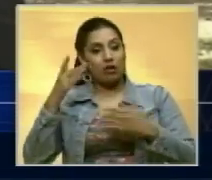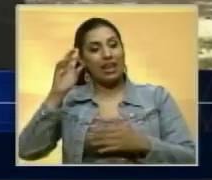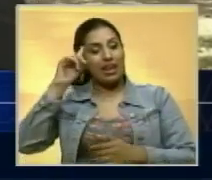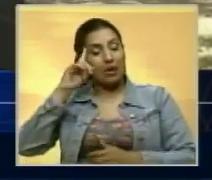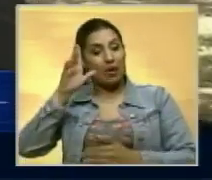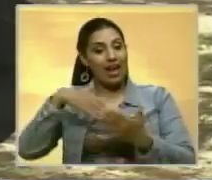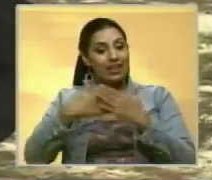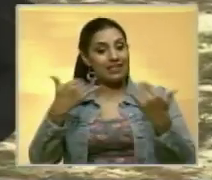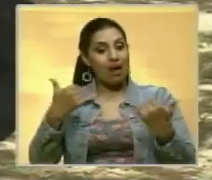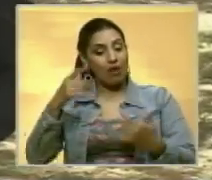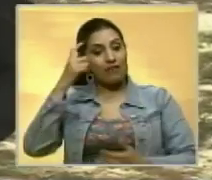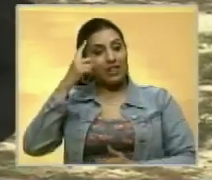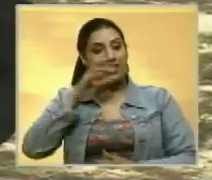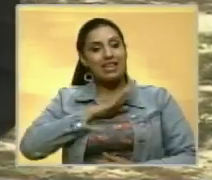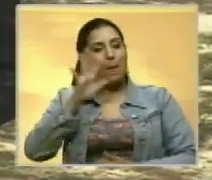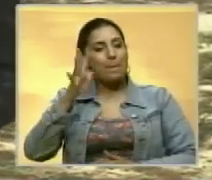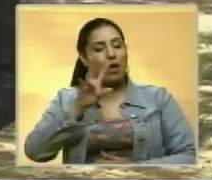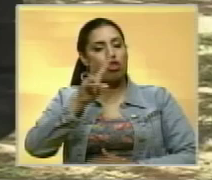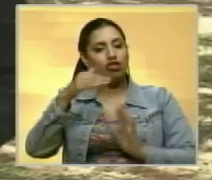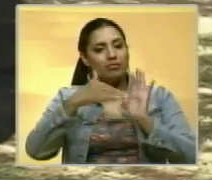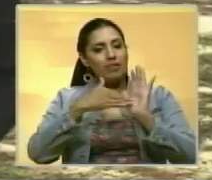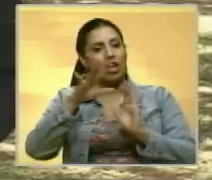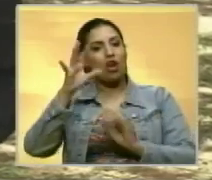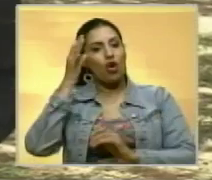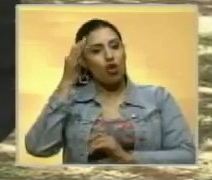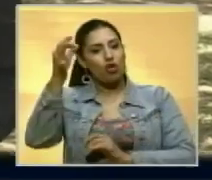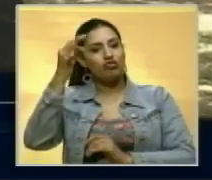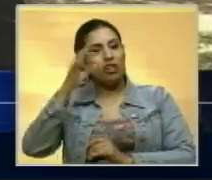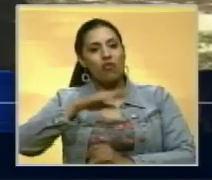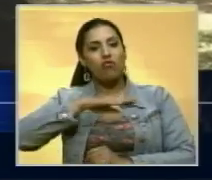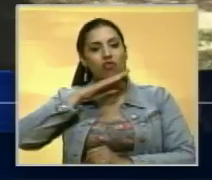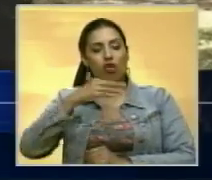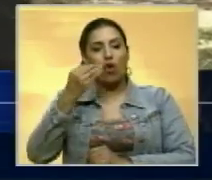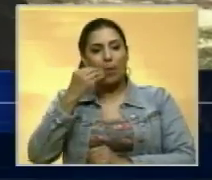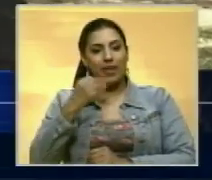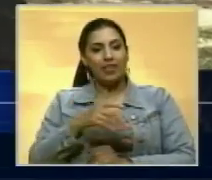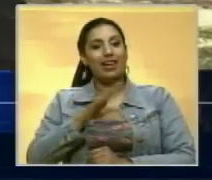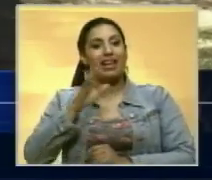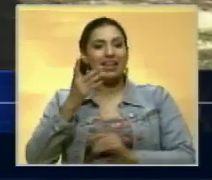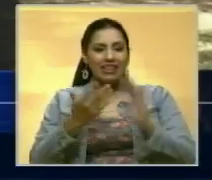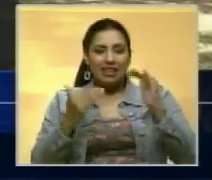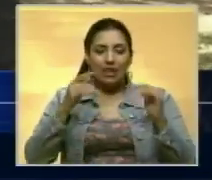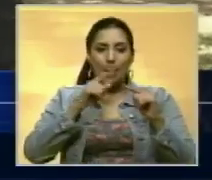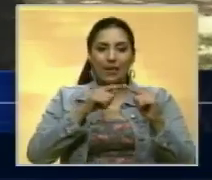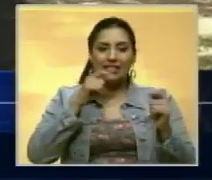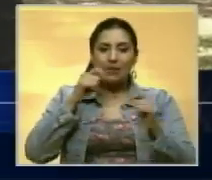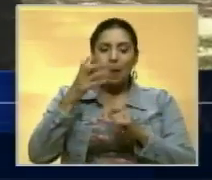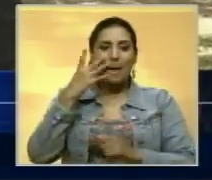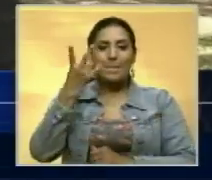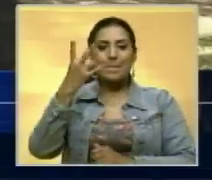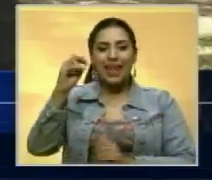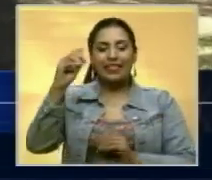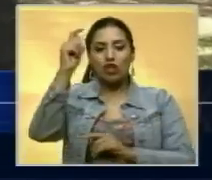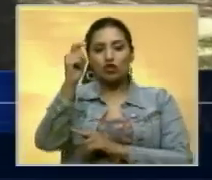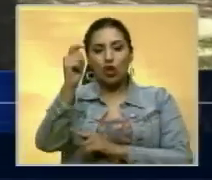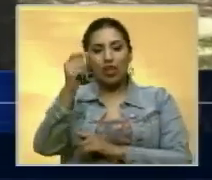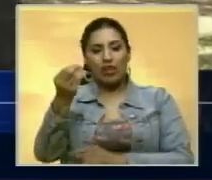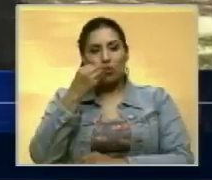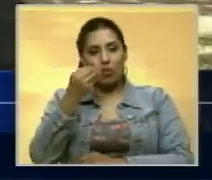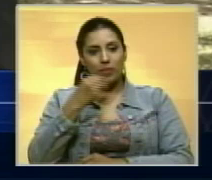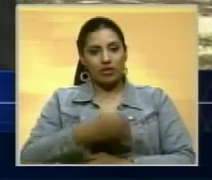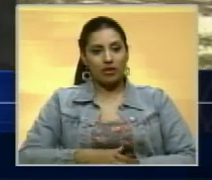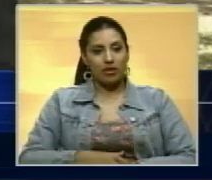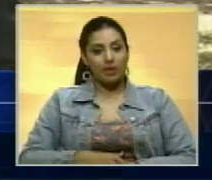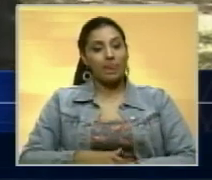recordó que hasta la fecha se han creado en la entidad al menos 2.000 consejos locales de abastecimiento y producción, entre quienes se han repartido más de 20 toneladas de